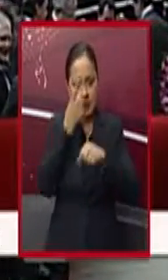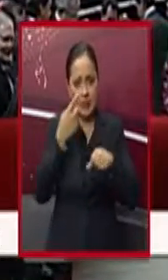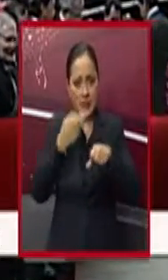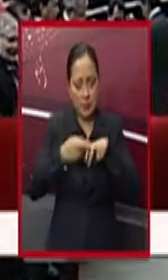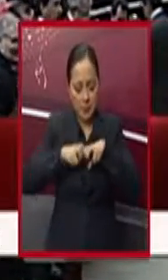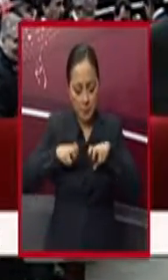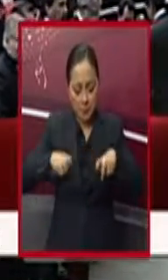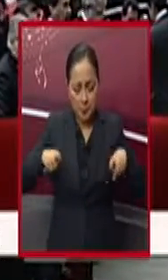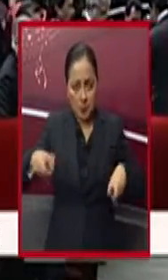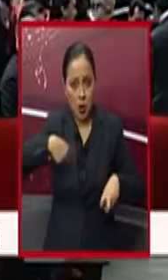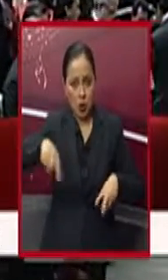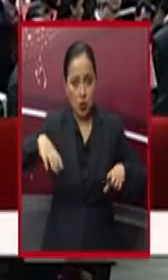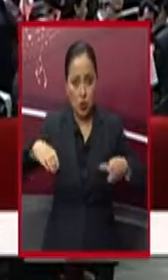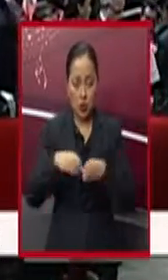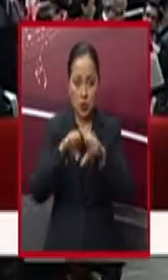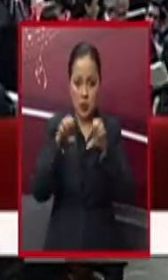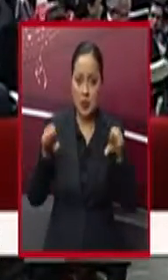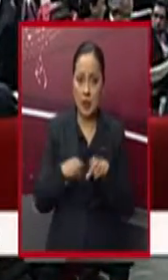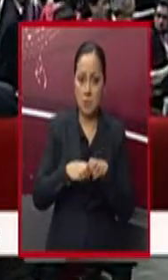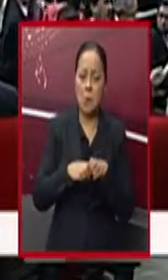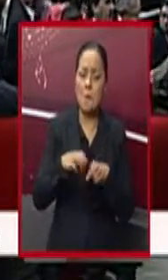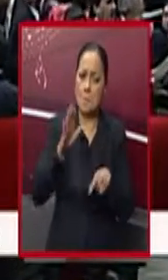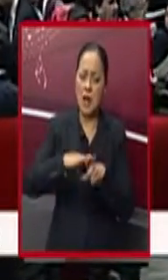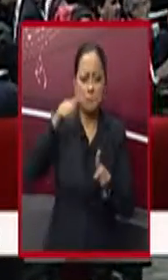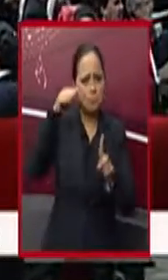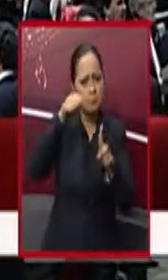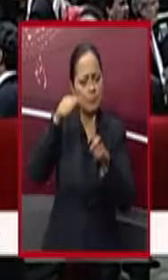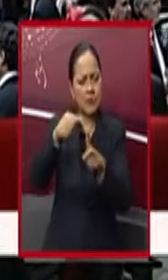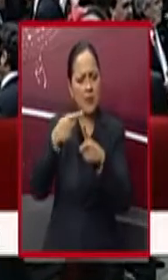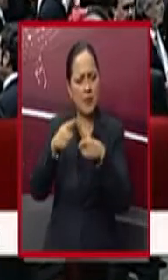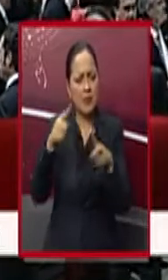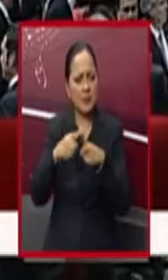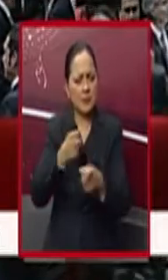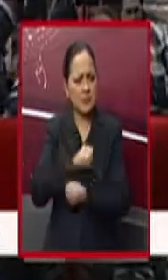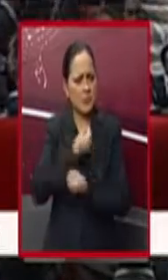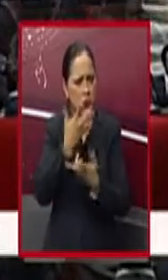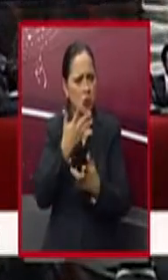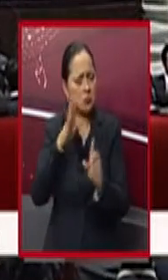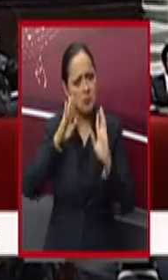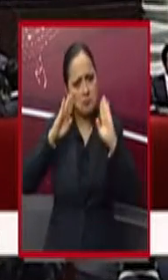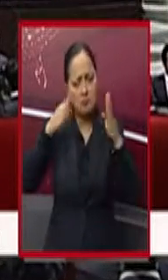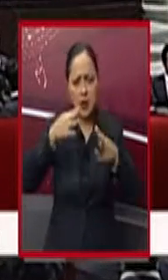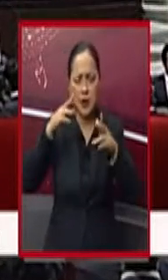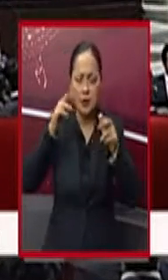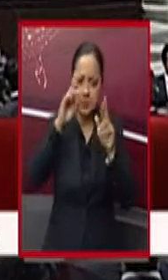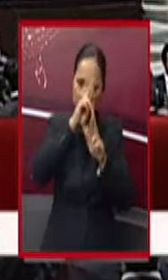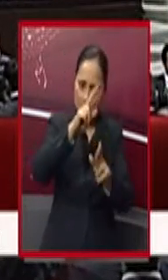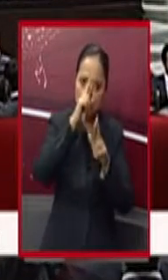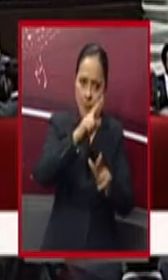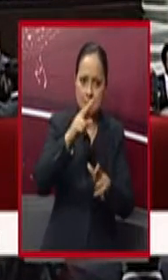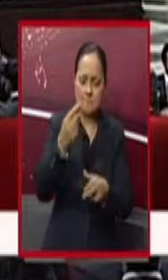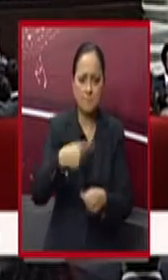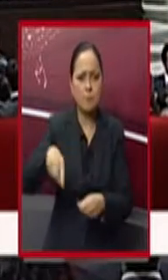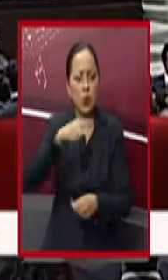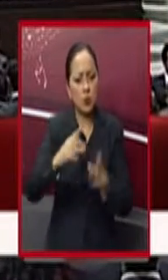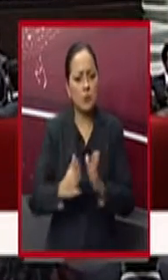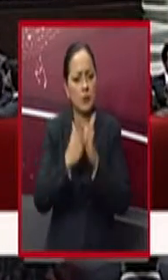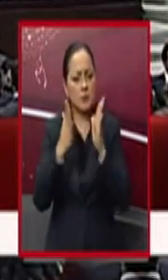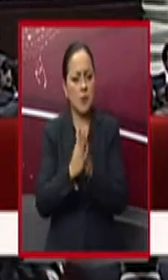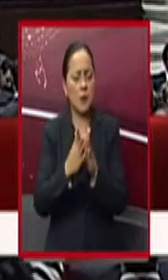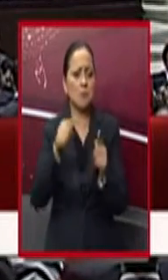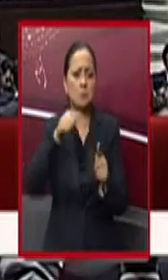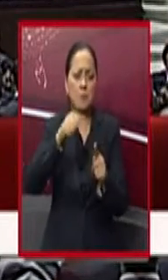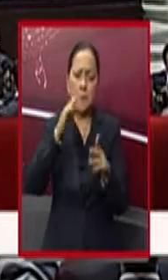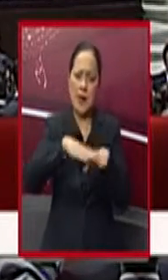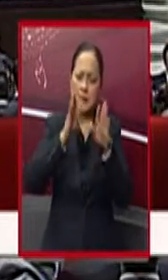directiva, garantizaremos la pluralidad de las expresiones y la inclusión de todas las voces desde la más alta tribuna